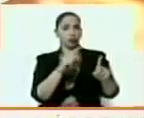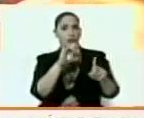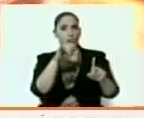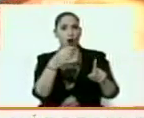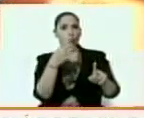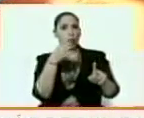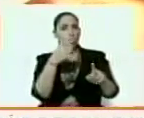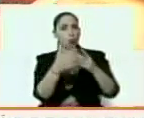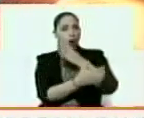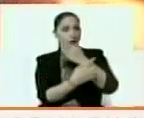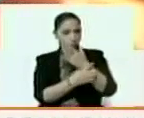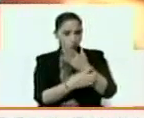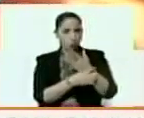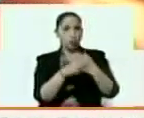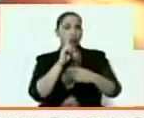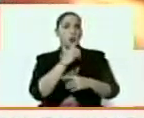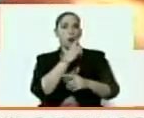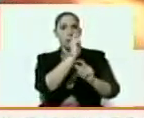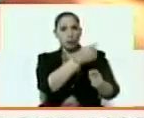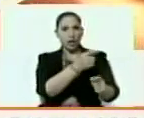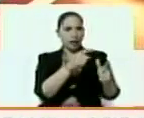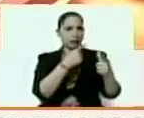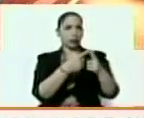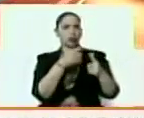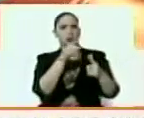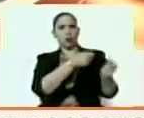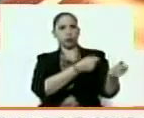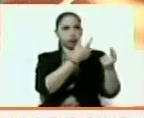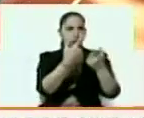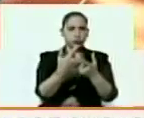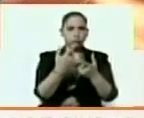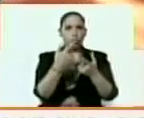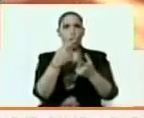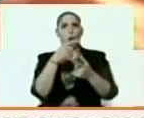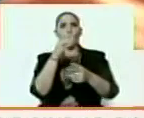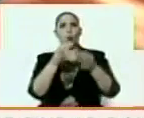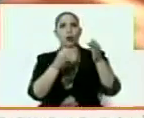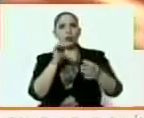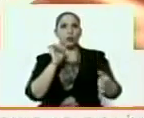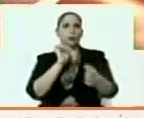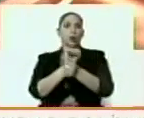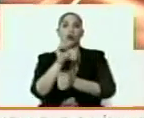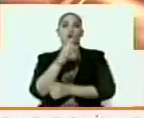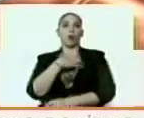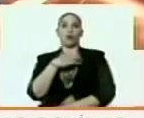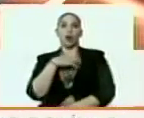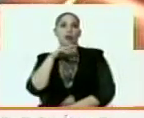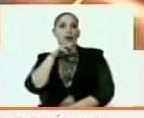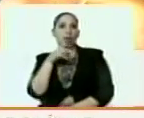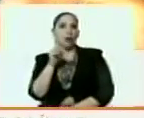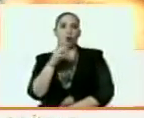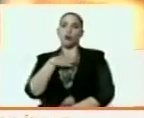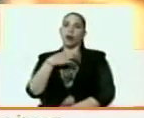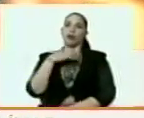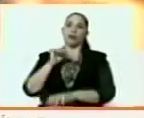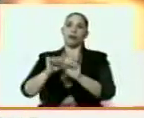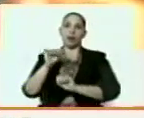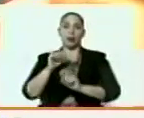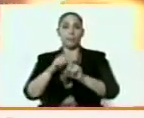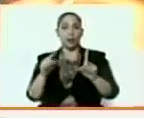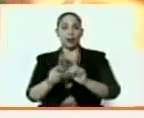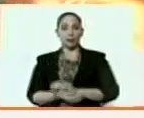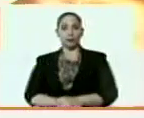bueno, simplemente, o sea, a ti te están llevando a un juicio donde te tienen las manos atadas y te dicen no puedes hablar, no te puedes defender, claro, no puedes hacer absolutamente nada. La operación nada.